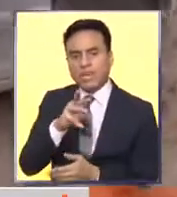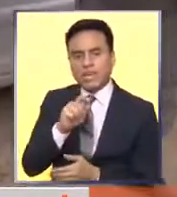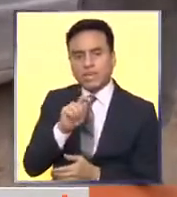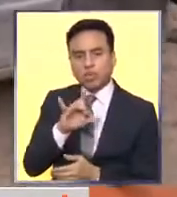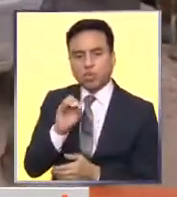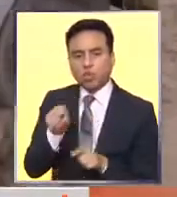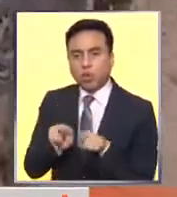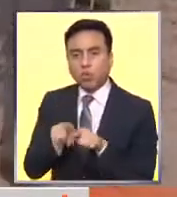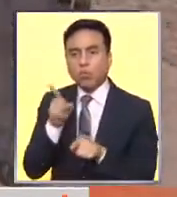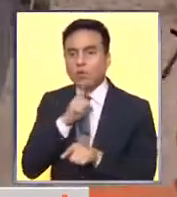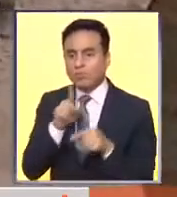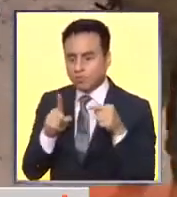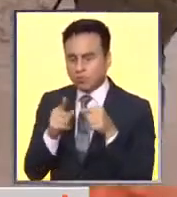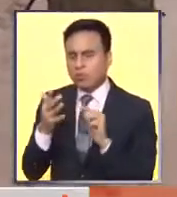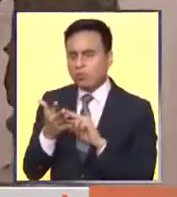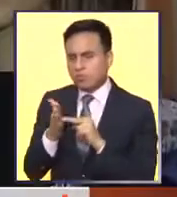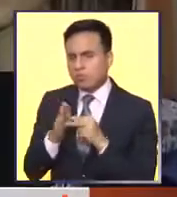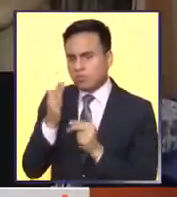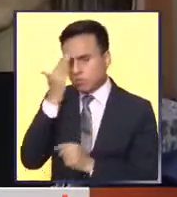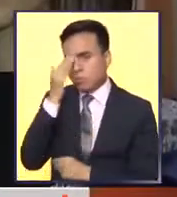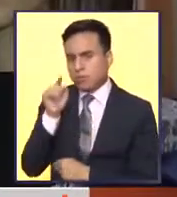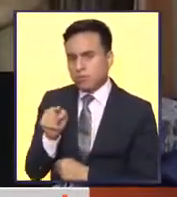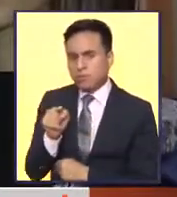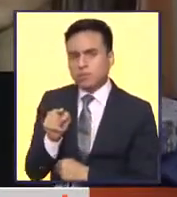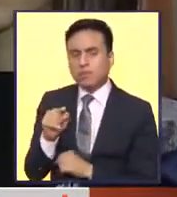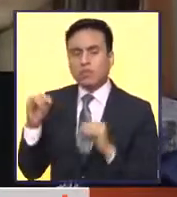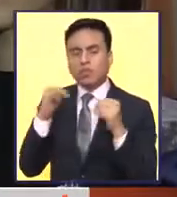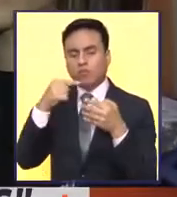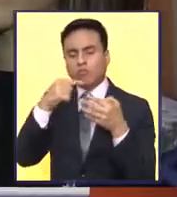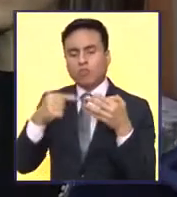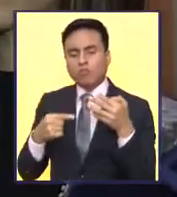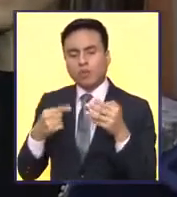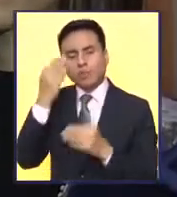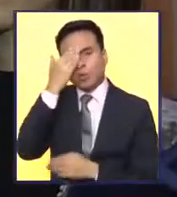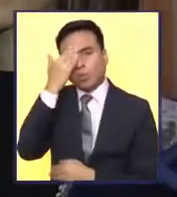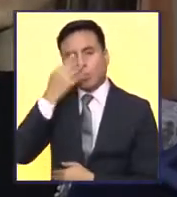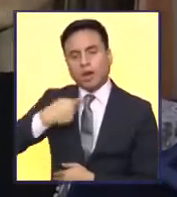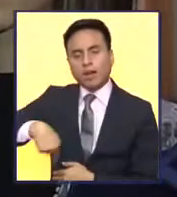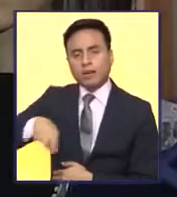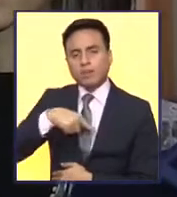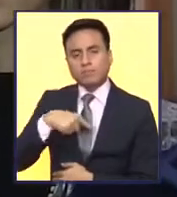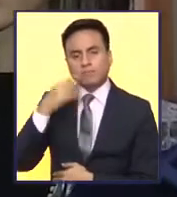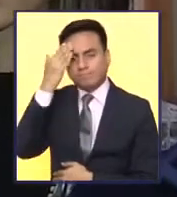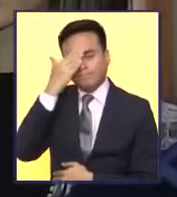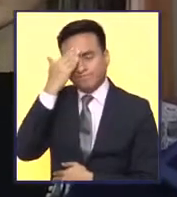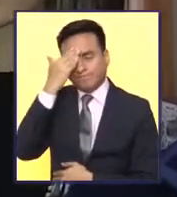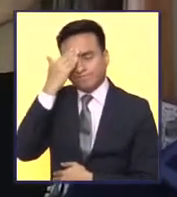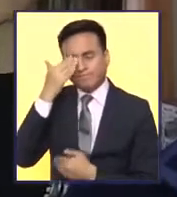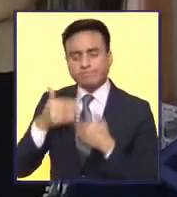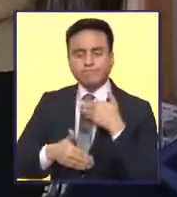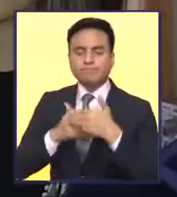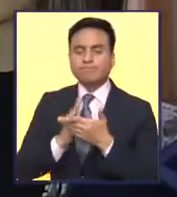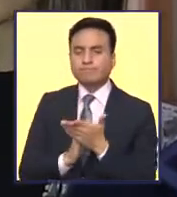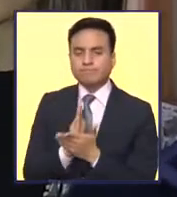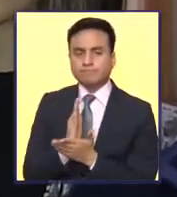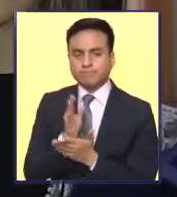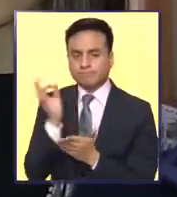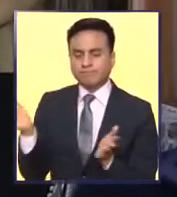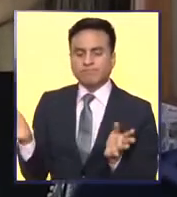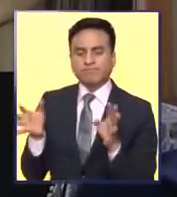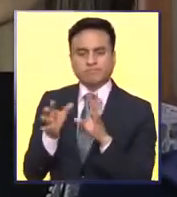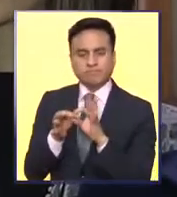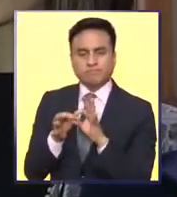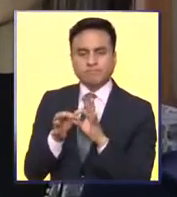de las principales preocupaciones. Formas que nos empiezan a preocupar, que empiezan a aparecer, que dicen relación